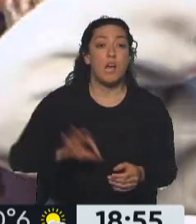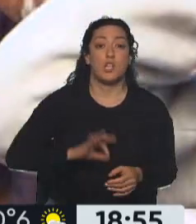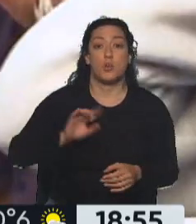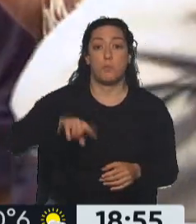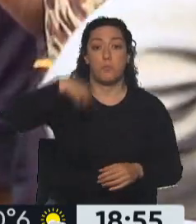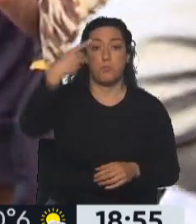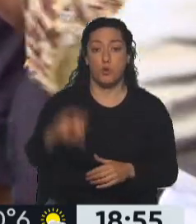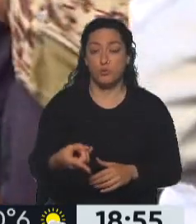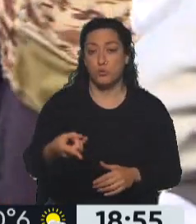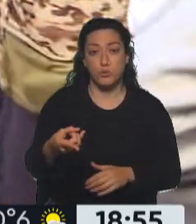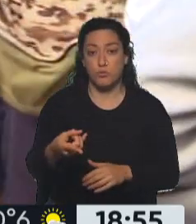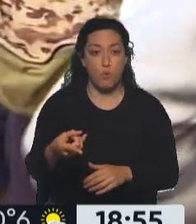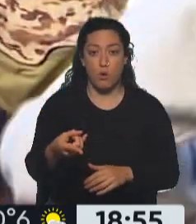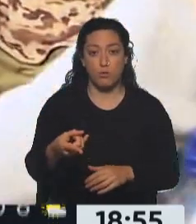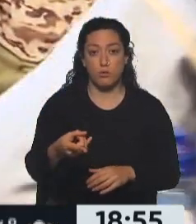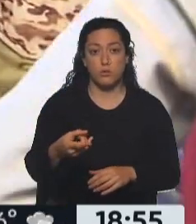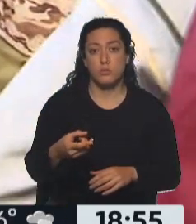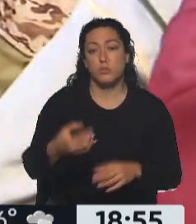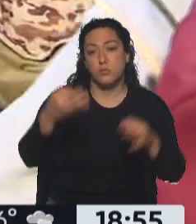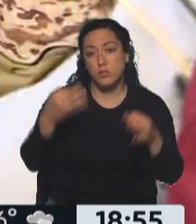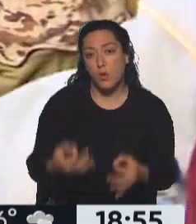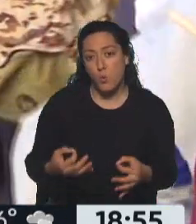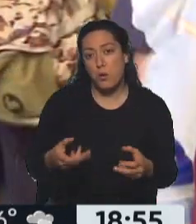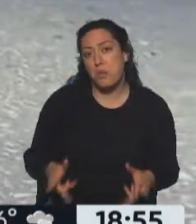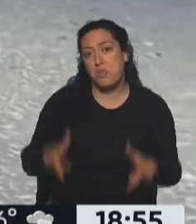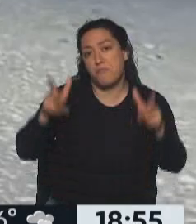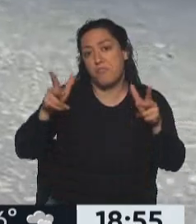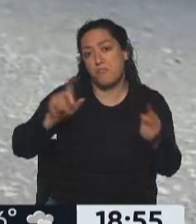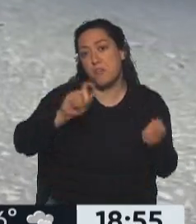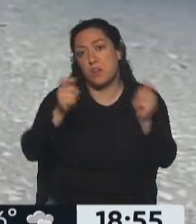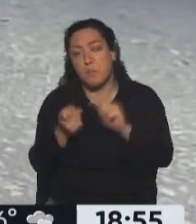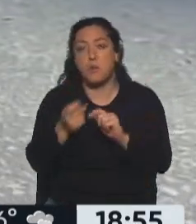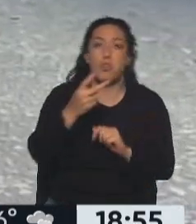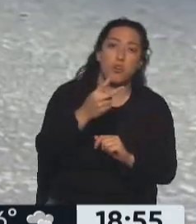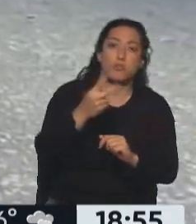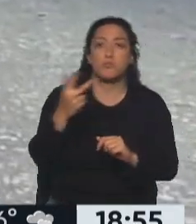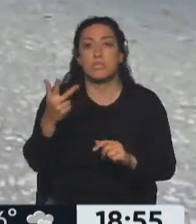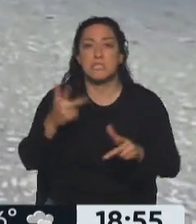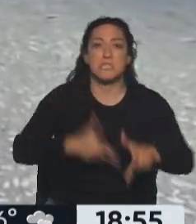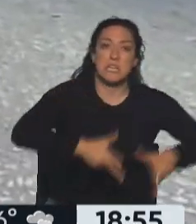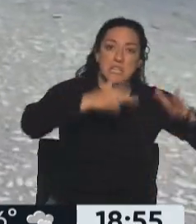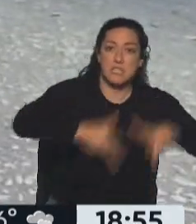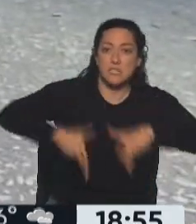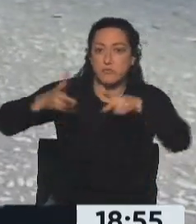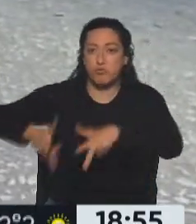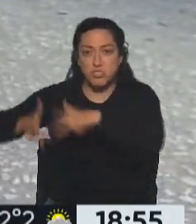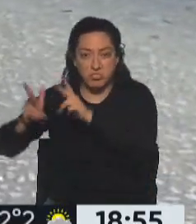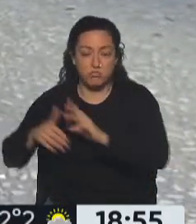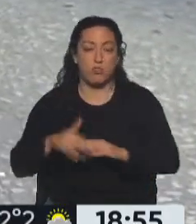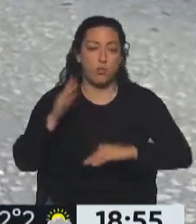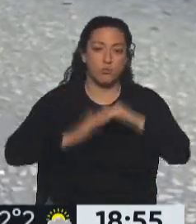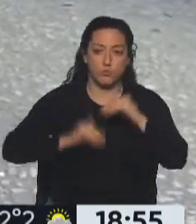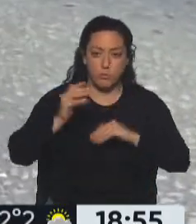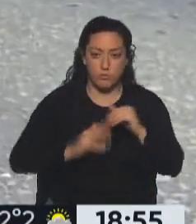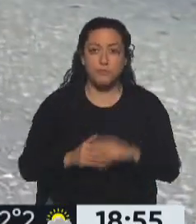viene seguramente esto se transformará en dos o tres torres de edificios.